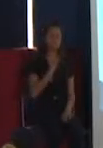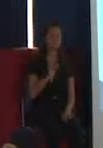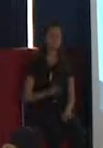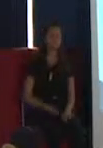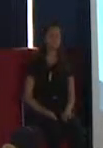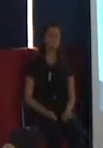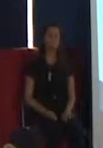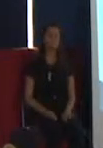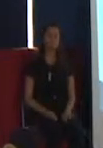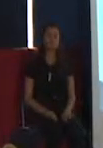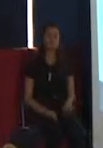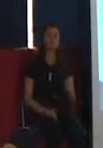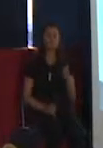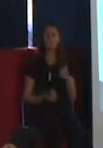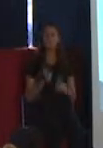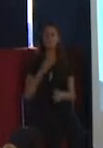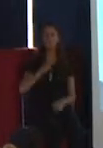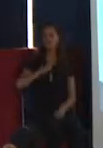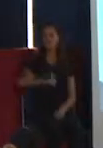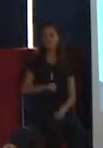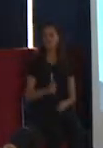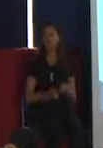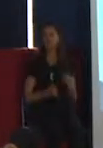¿Cuáles son esos derechos?